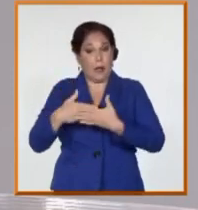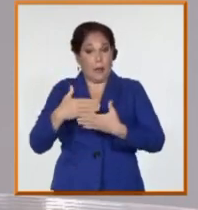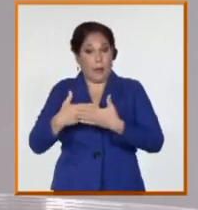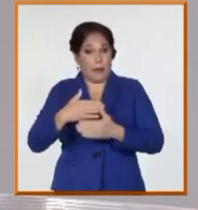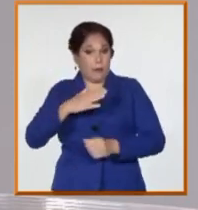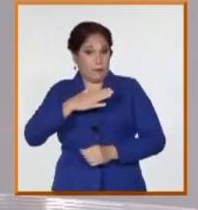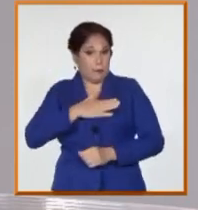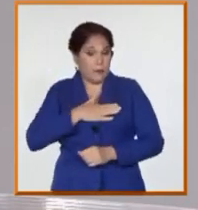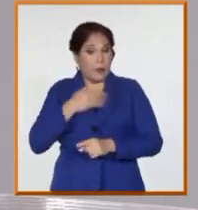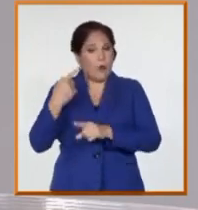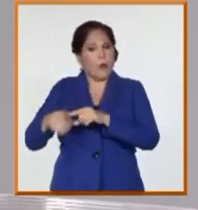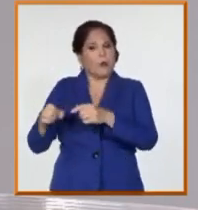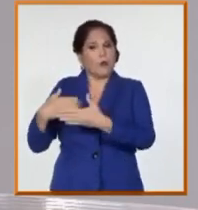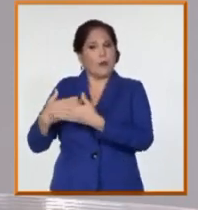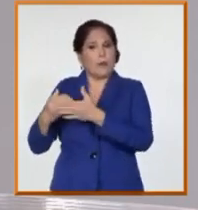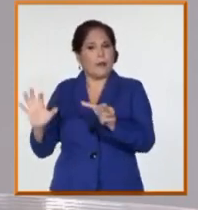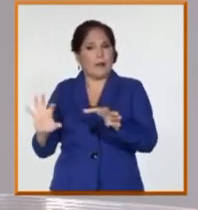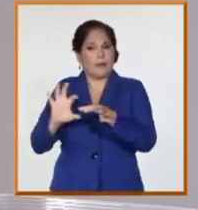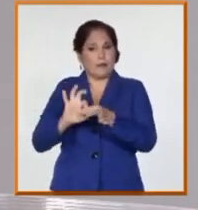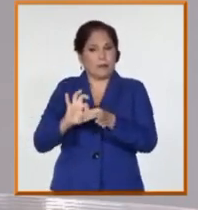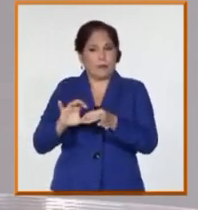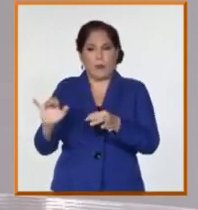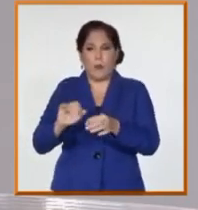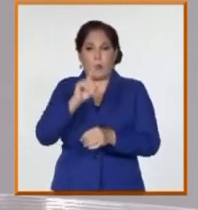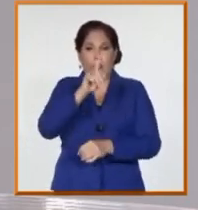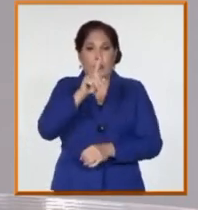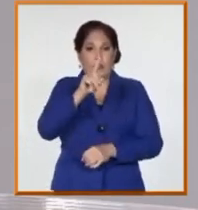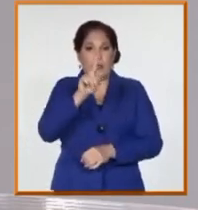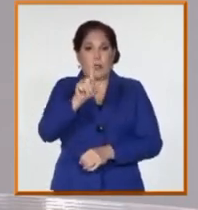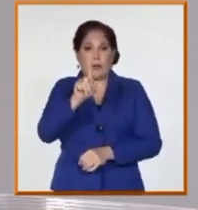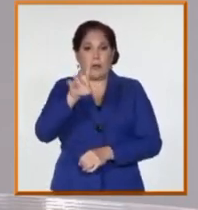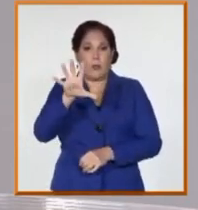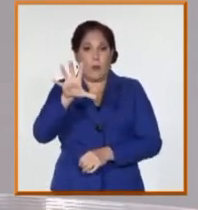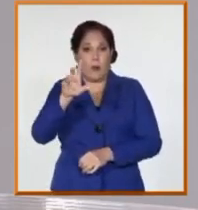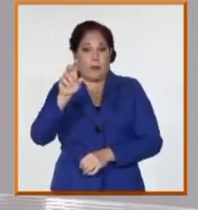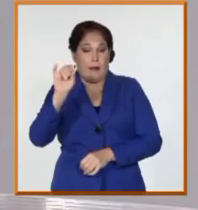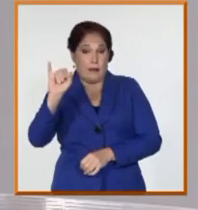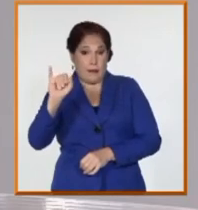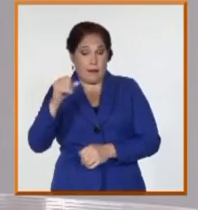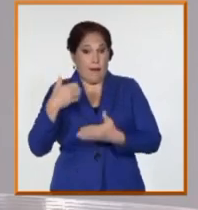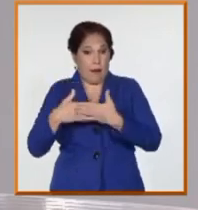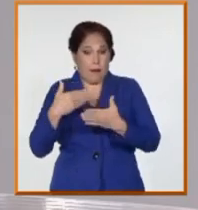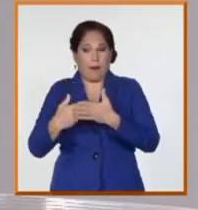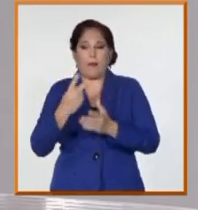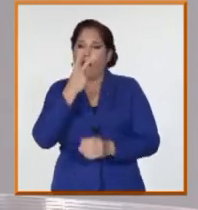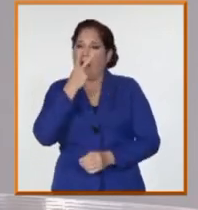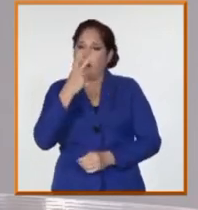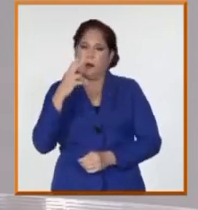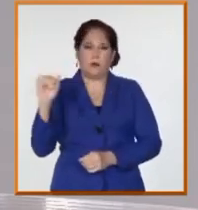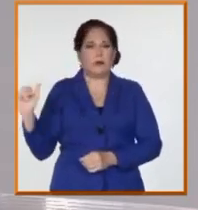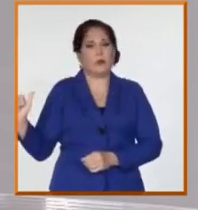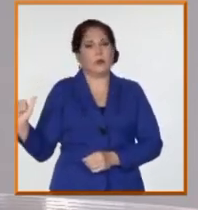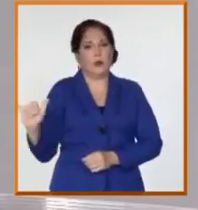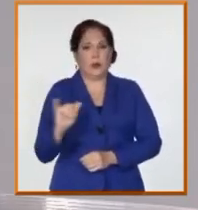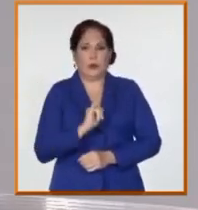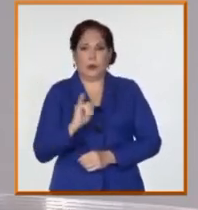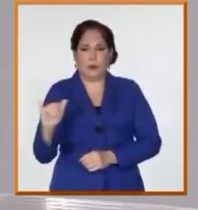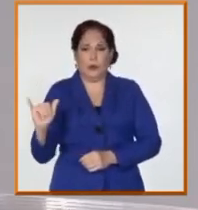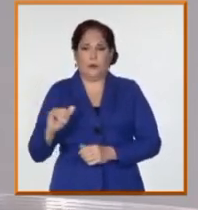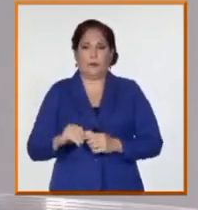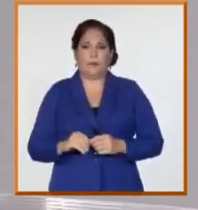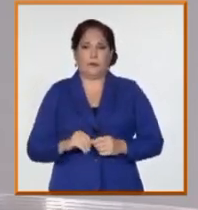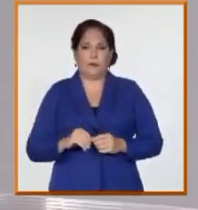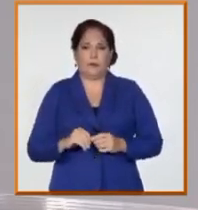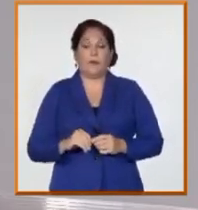empresa filial y también atiende 152 o de 156 unidades empresariales de base que por las características